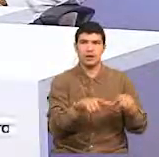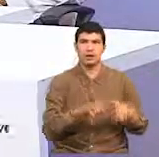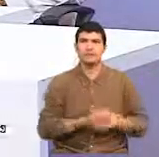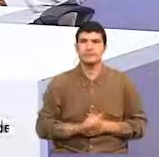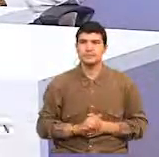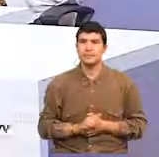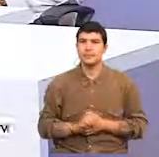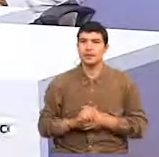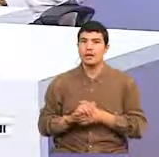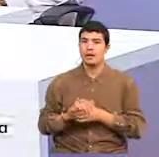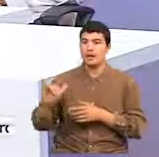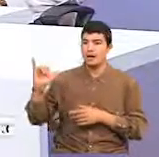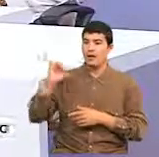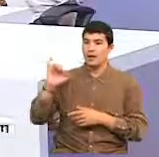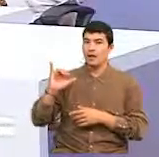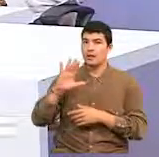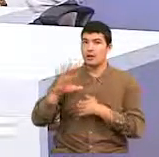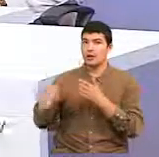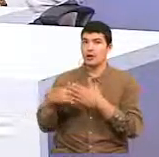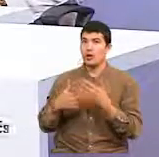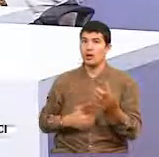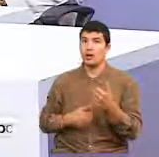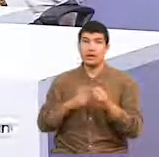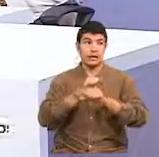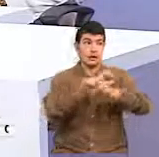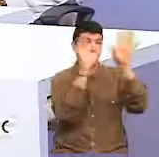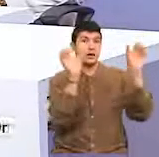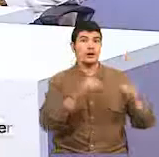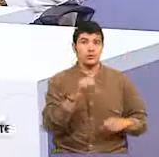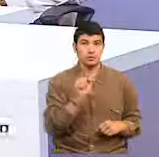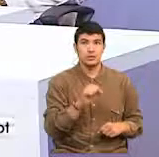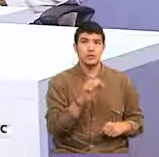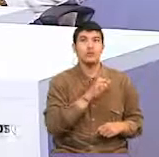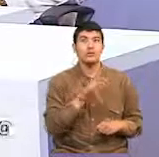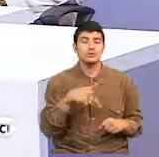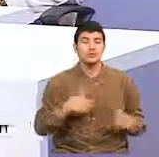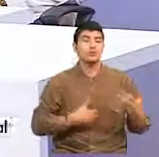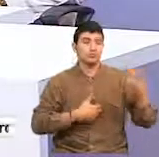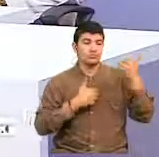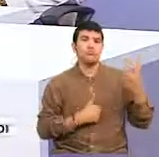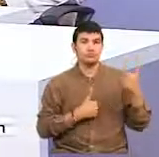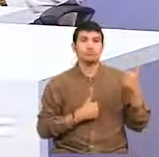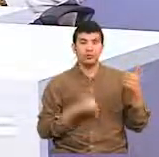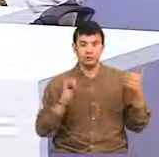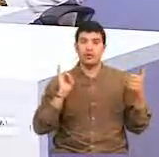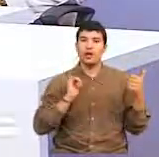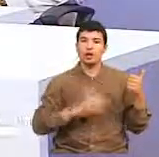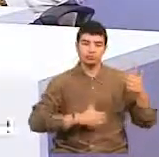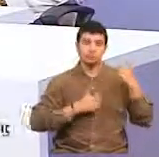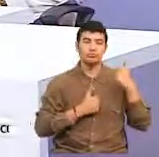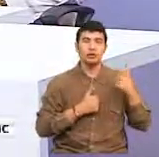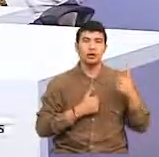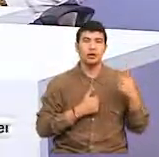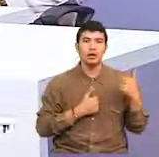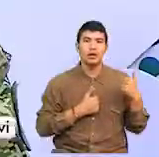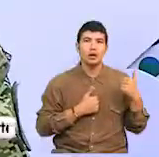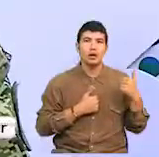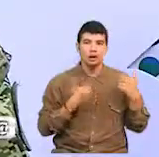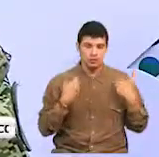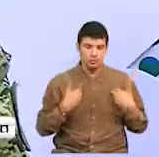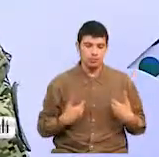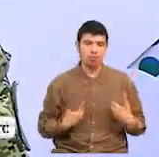¿Los militares que están ahí están armados? Claro. Nosotros estamos armados, estamos en un